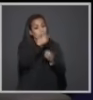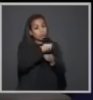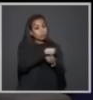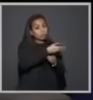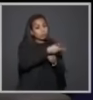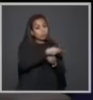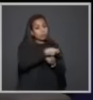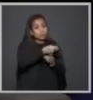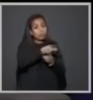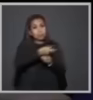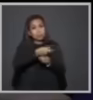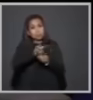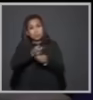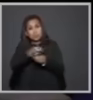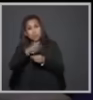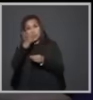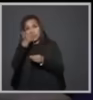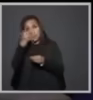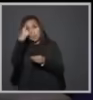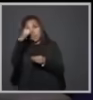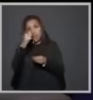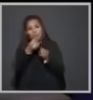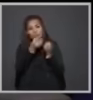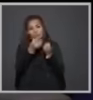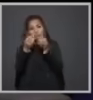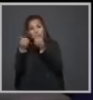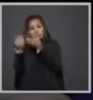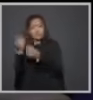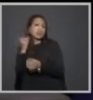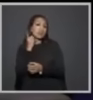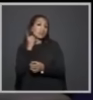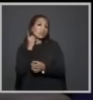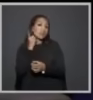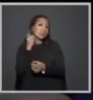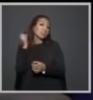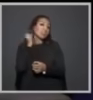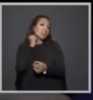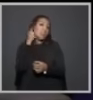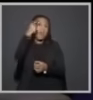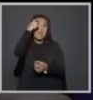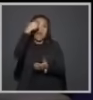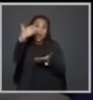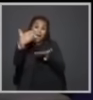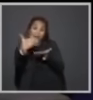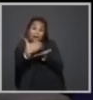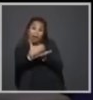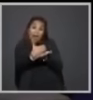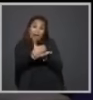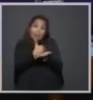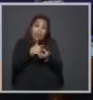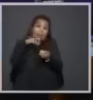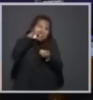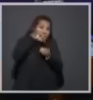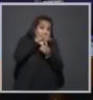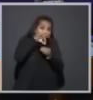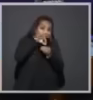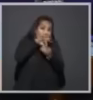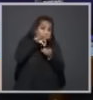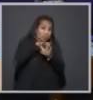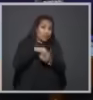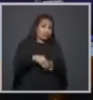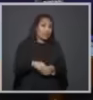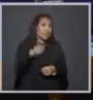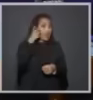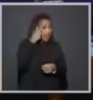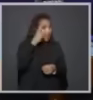a diputados y a senadores y así conseguir los votos. Y esto tuvo que ver